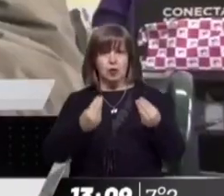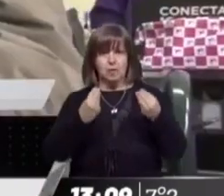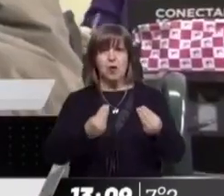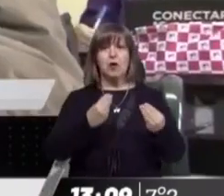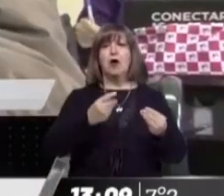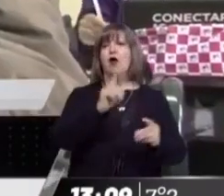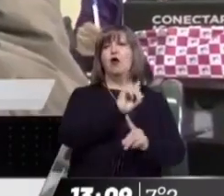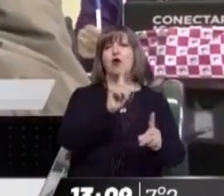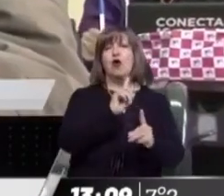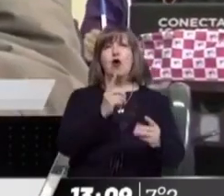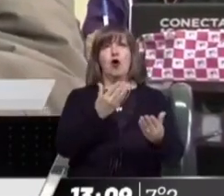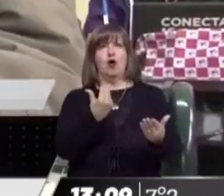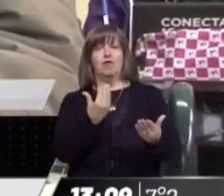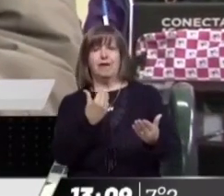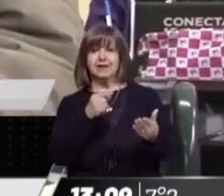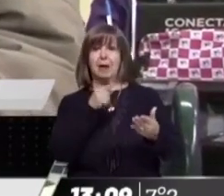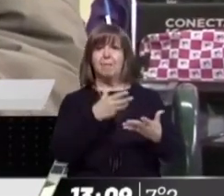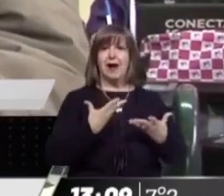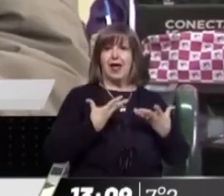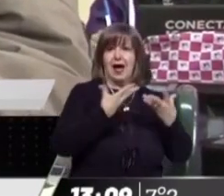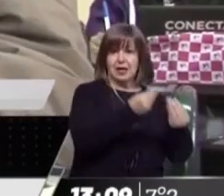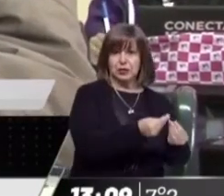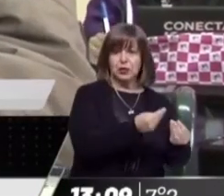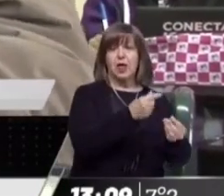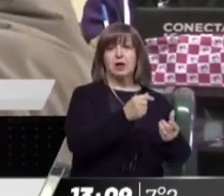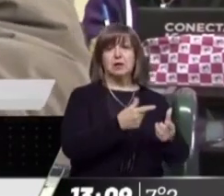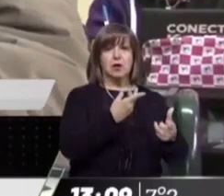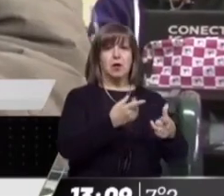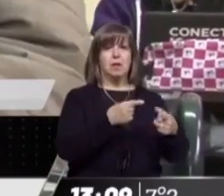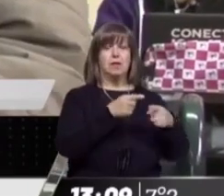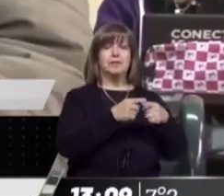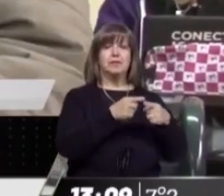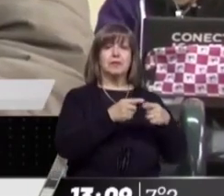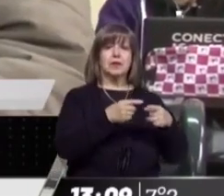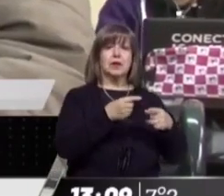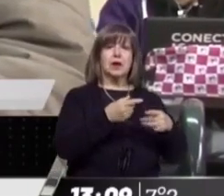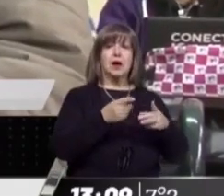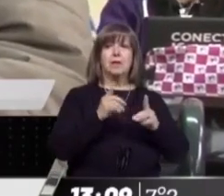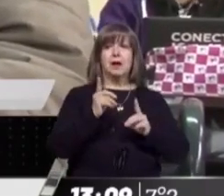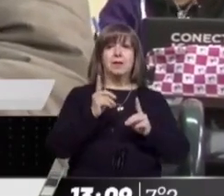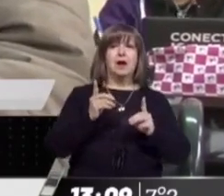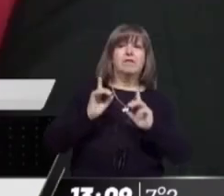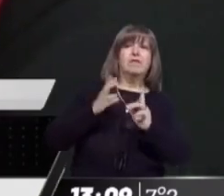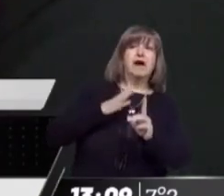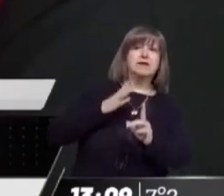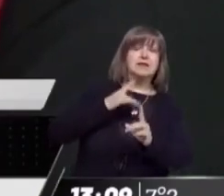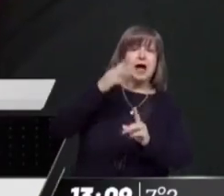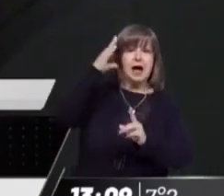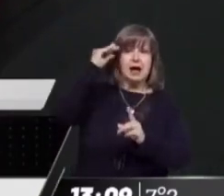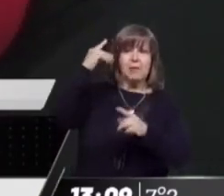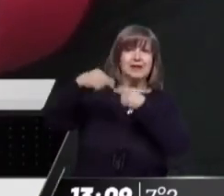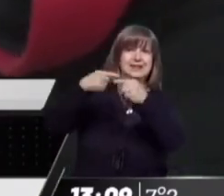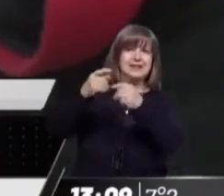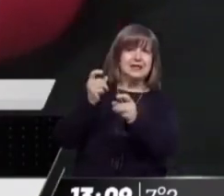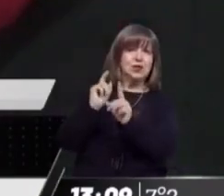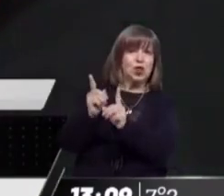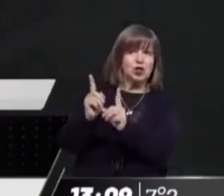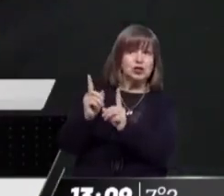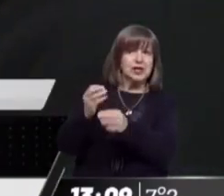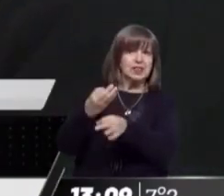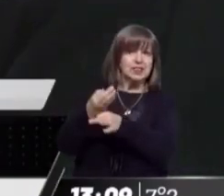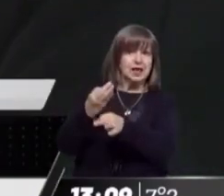para poder establecer después acciones remediales que van a apuntar a lo que es formación docente y la implementación de